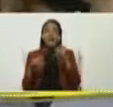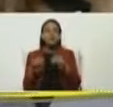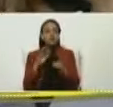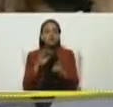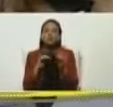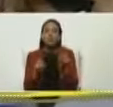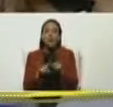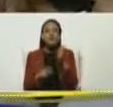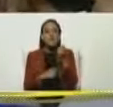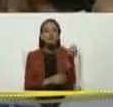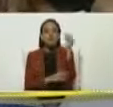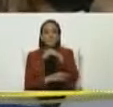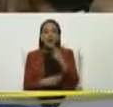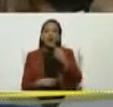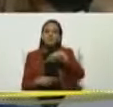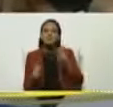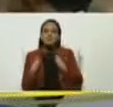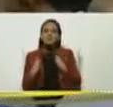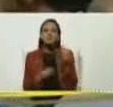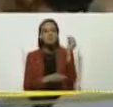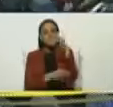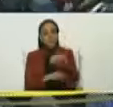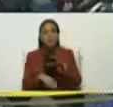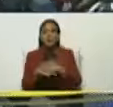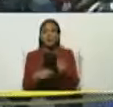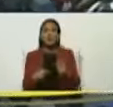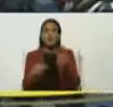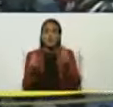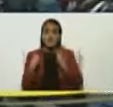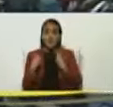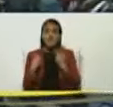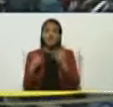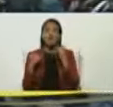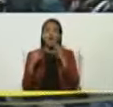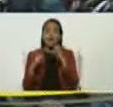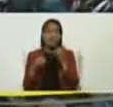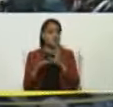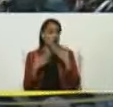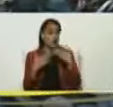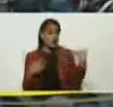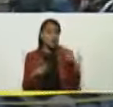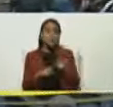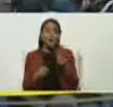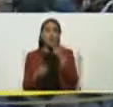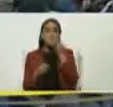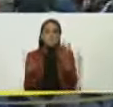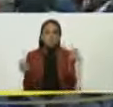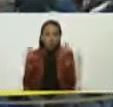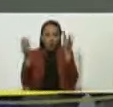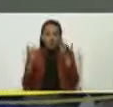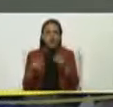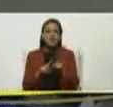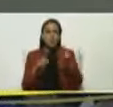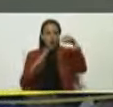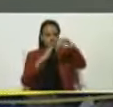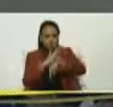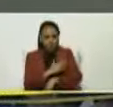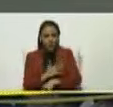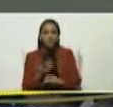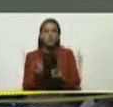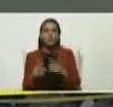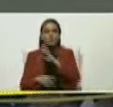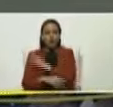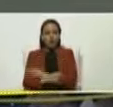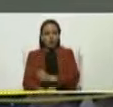Porque si la vida ha sido buena, intensa, fuerte,